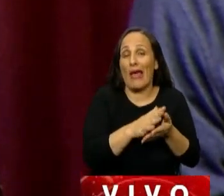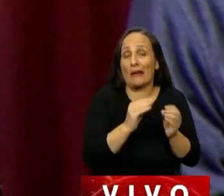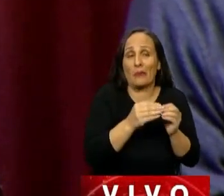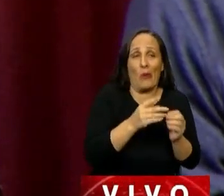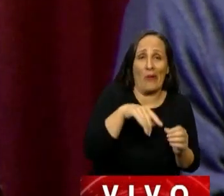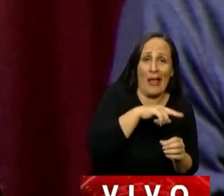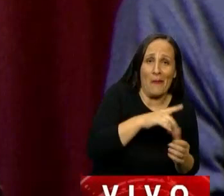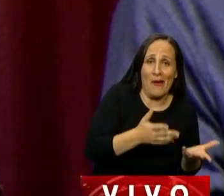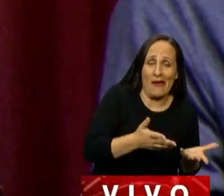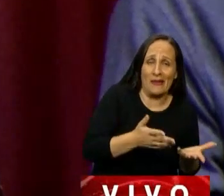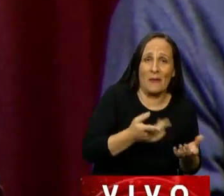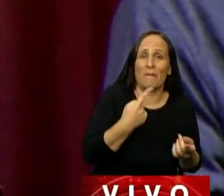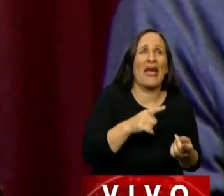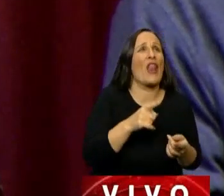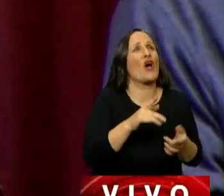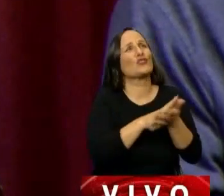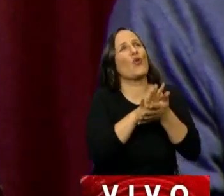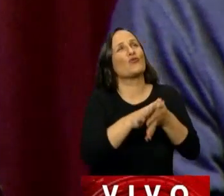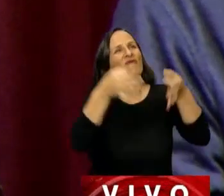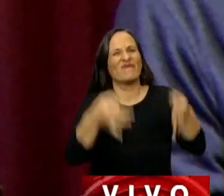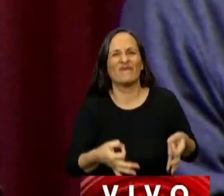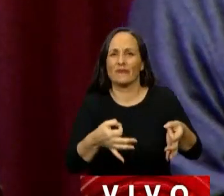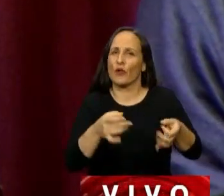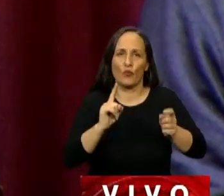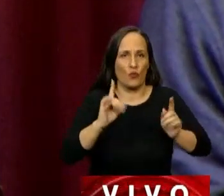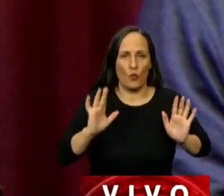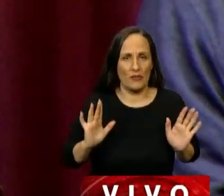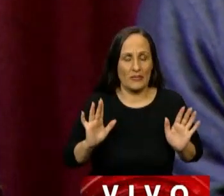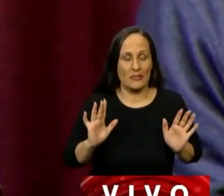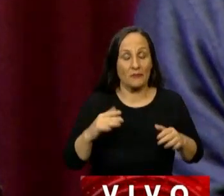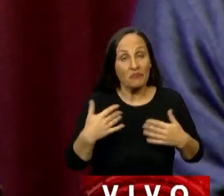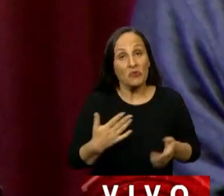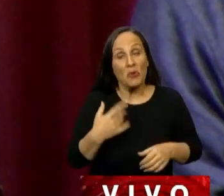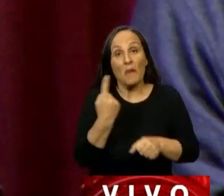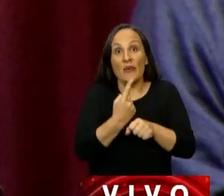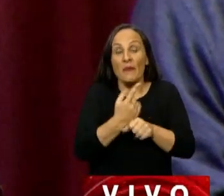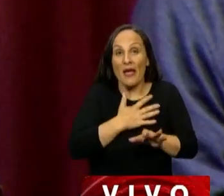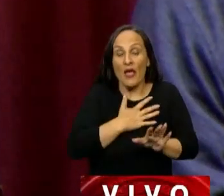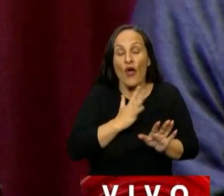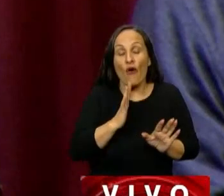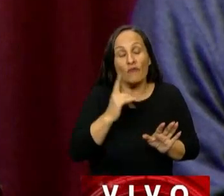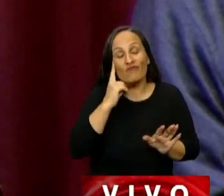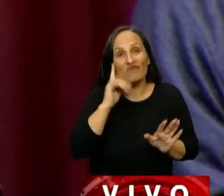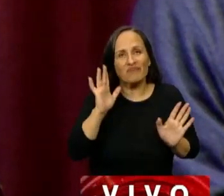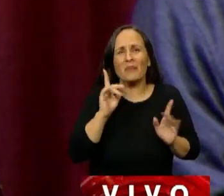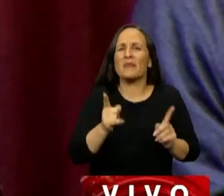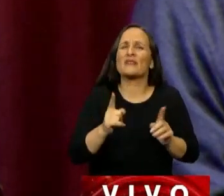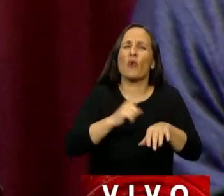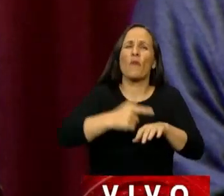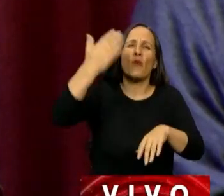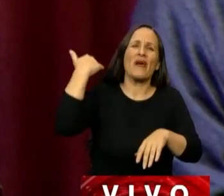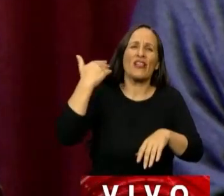no da una respuesta, una solución. Entonces, en primer lugar, creo que como lo sostuvimos cuando se discutió